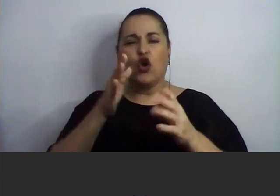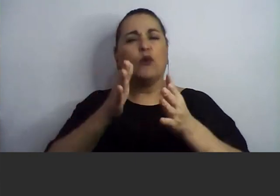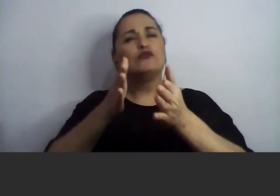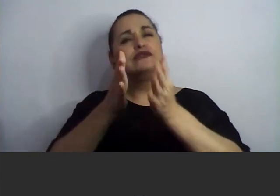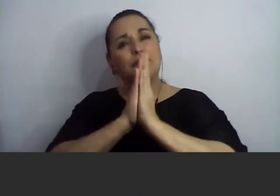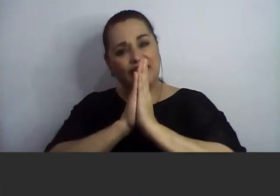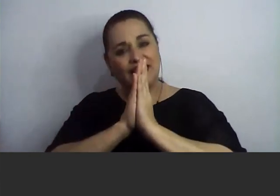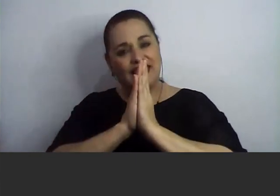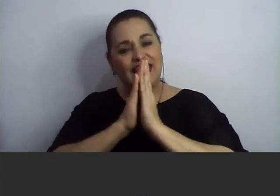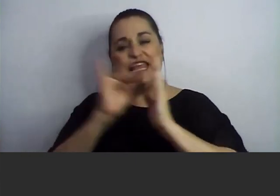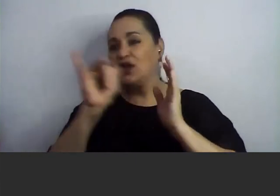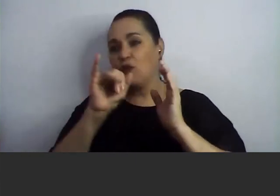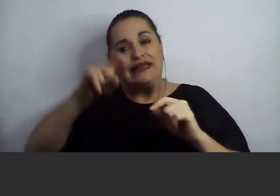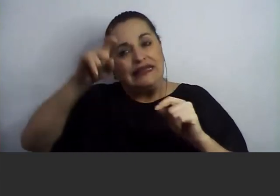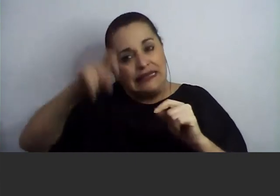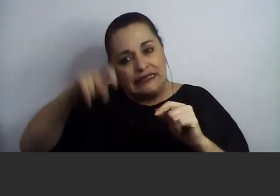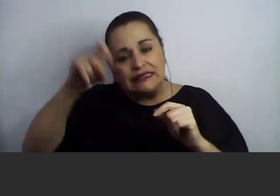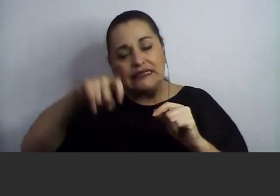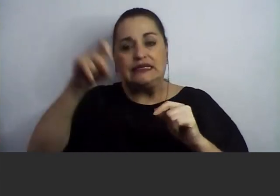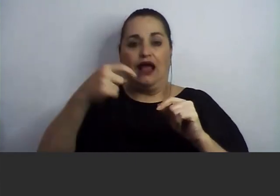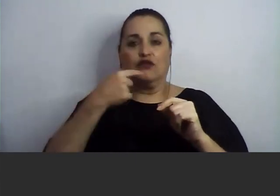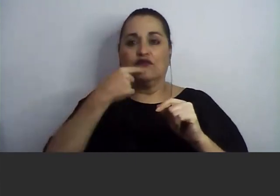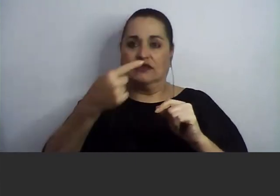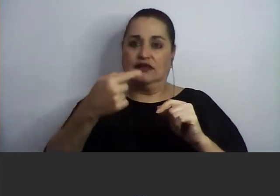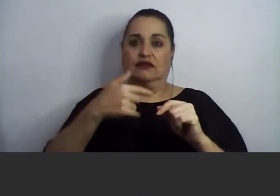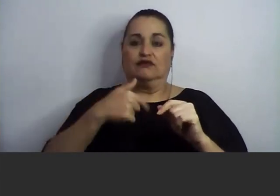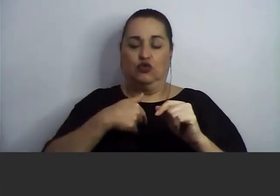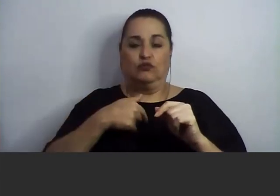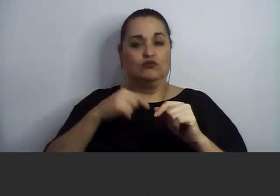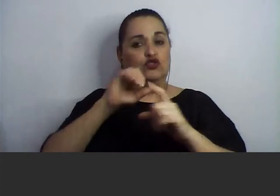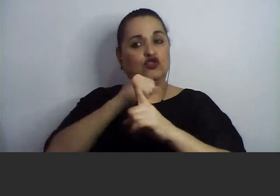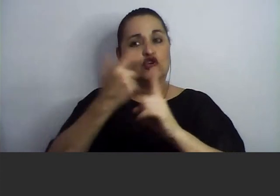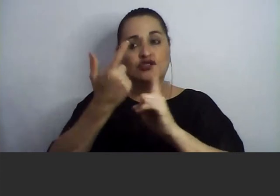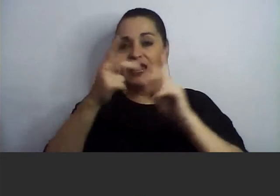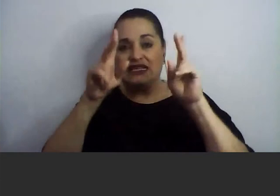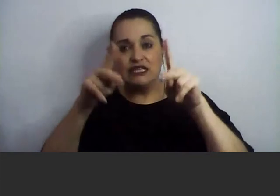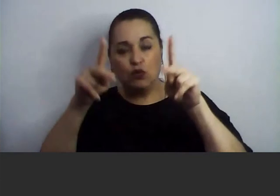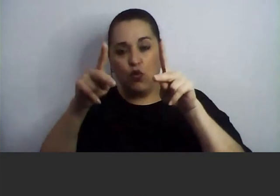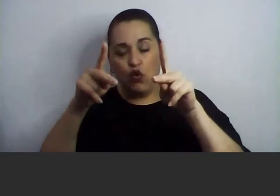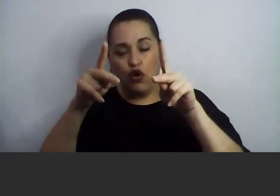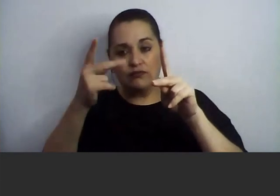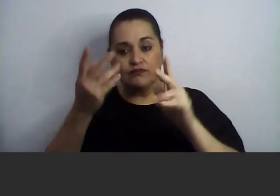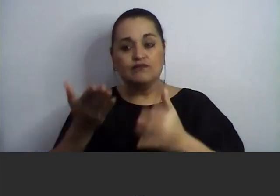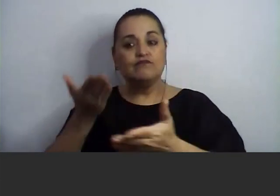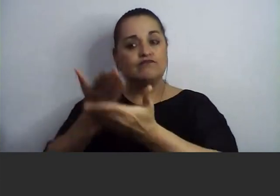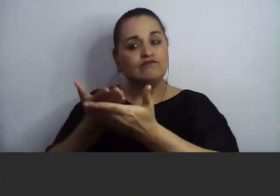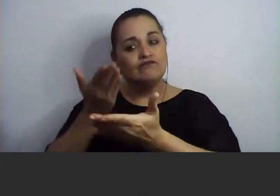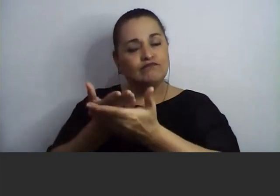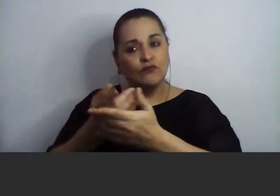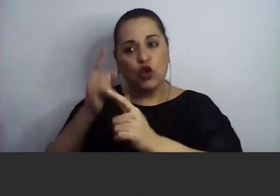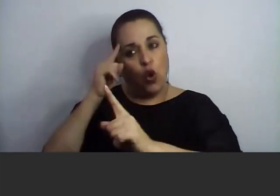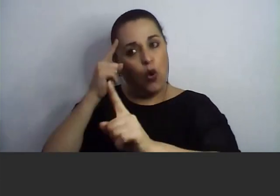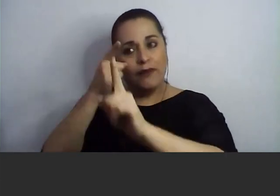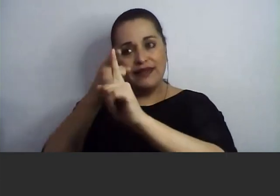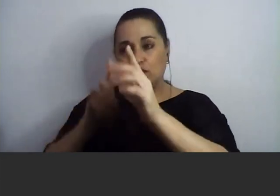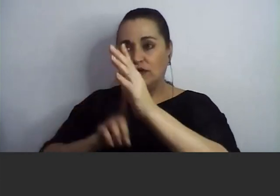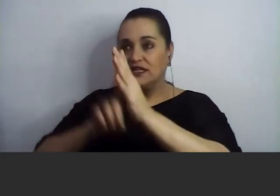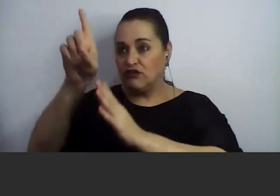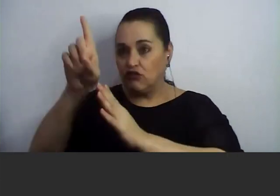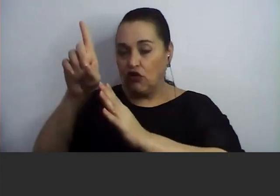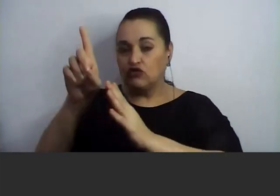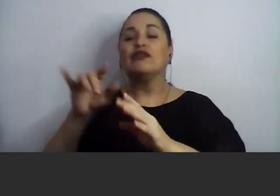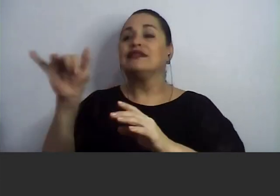sino así como es necesario diría yo que la sociedad civil incorpore los objetivos del desarrollo no